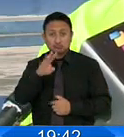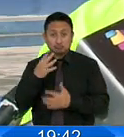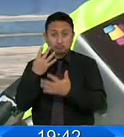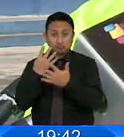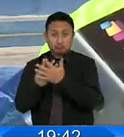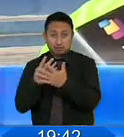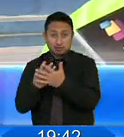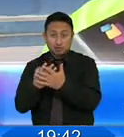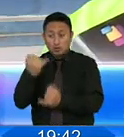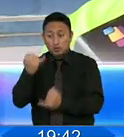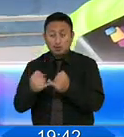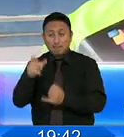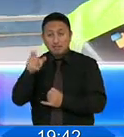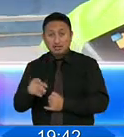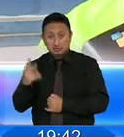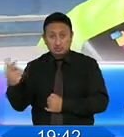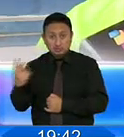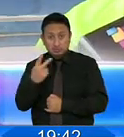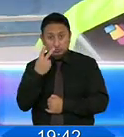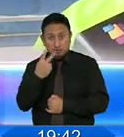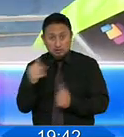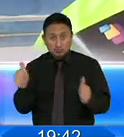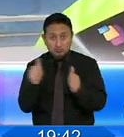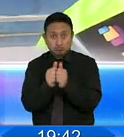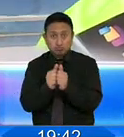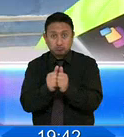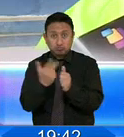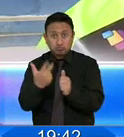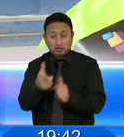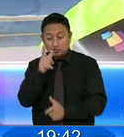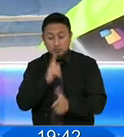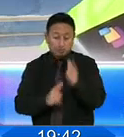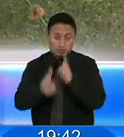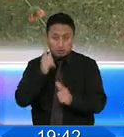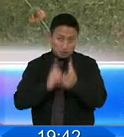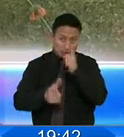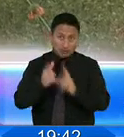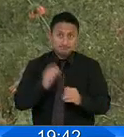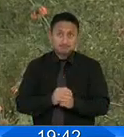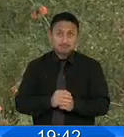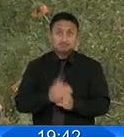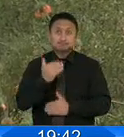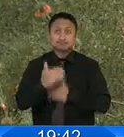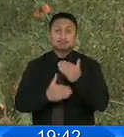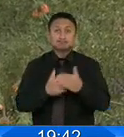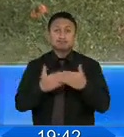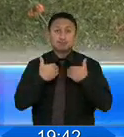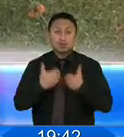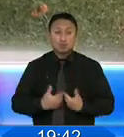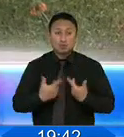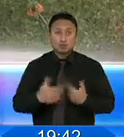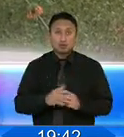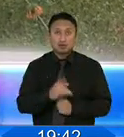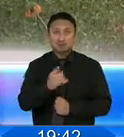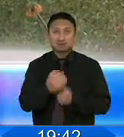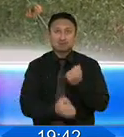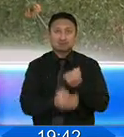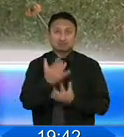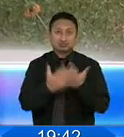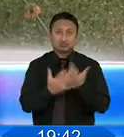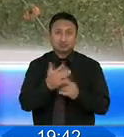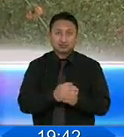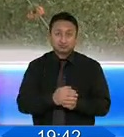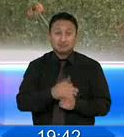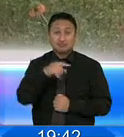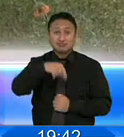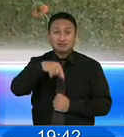últimas personas con las cuales él habría estado ingiriendo bebidas alcohólicas. Días después, el cuerpo totalmente calcinado e irreconocible fue